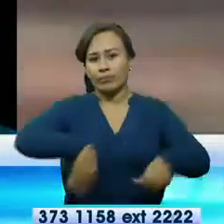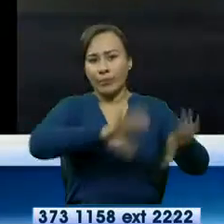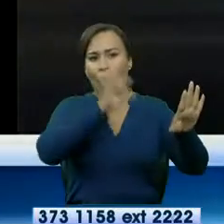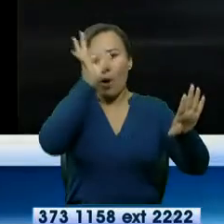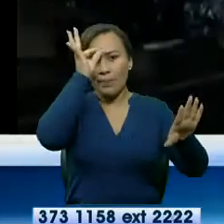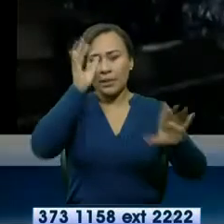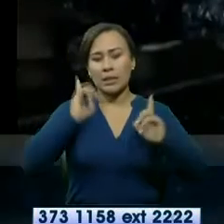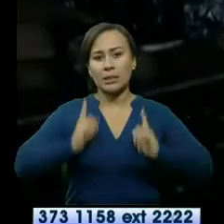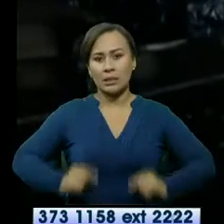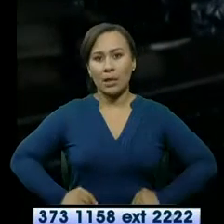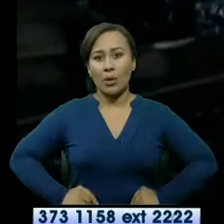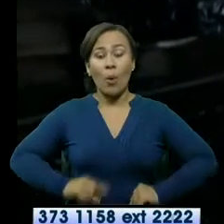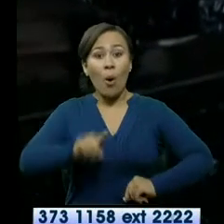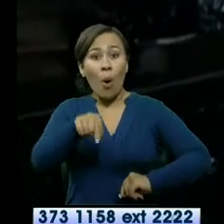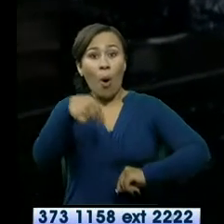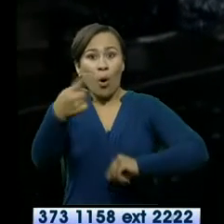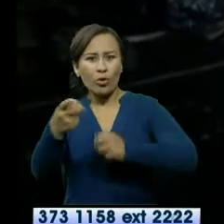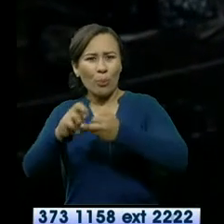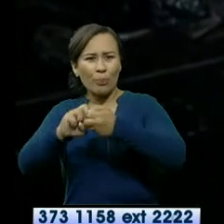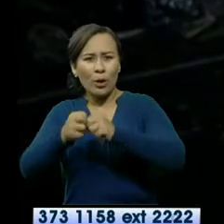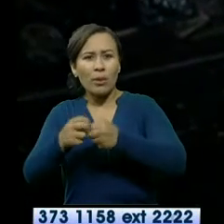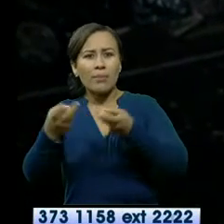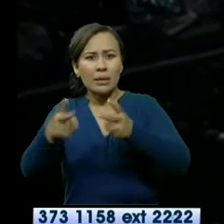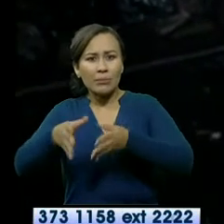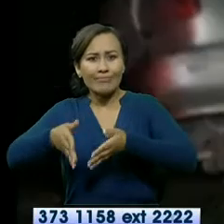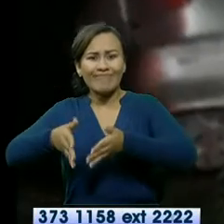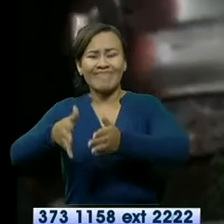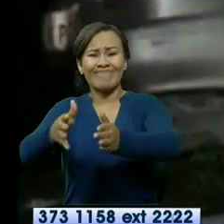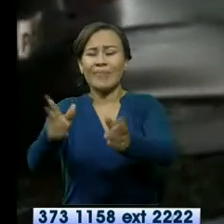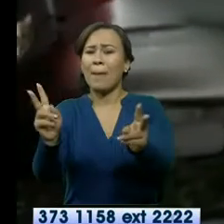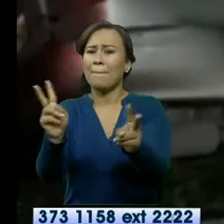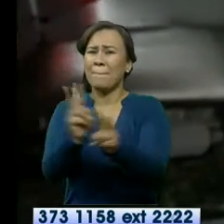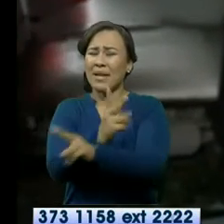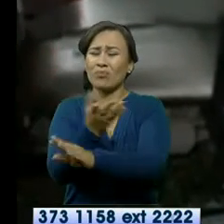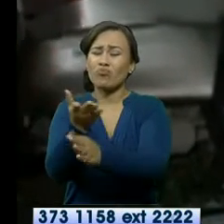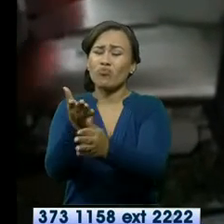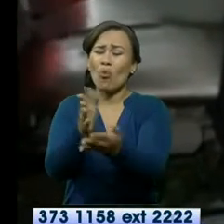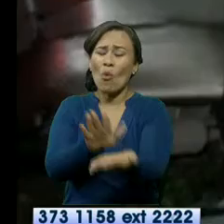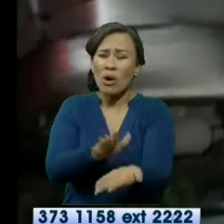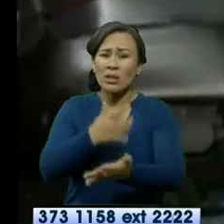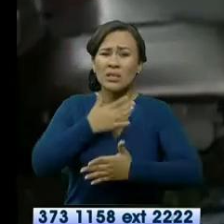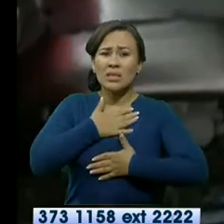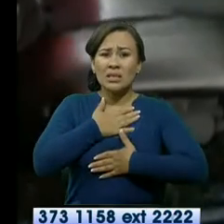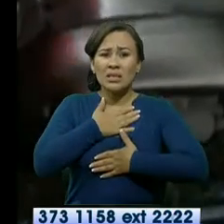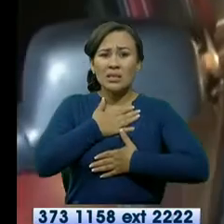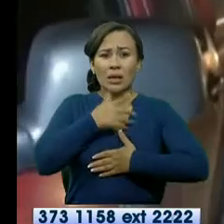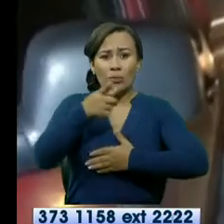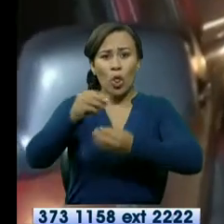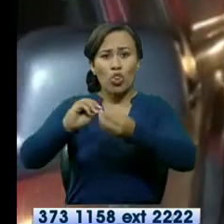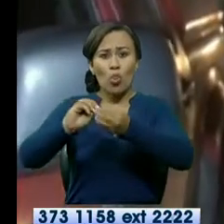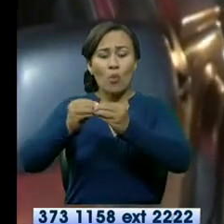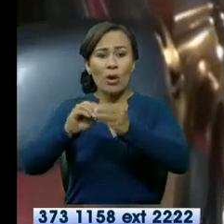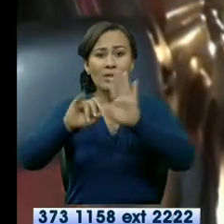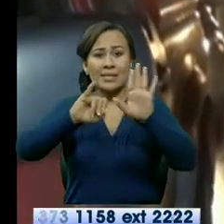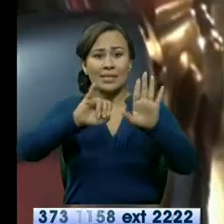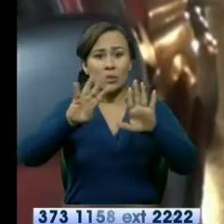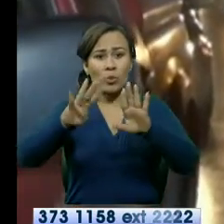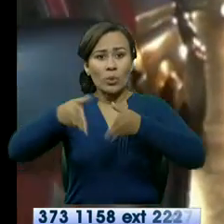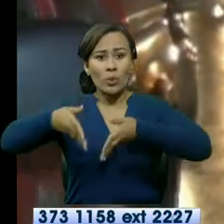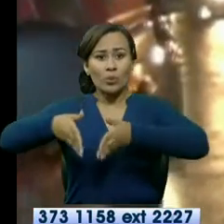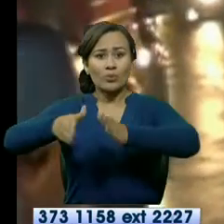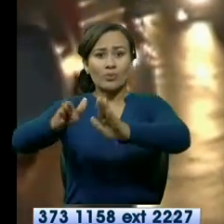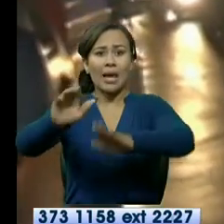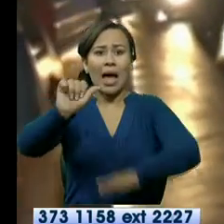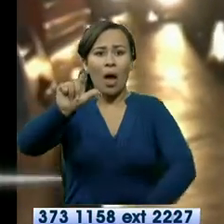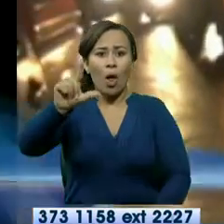salud. No así el segundo caso, donde el desenlace fue fatal. Ocurrió en el kilómetro 64 de la vía